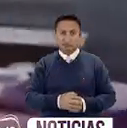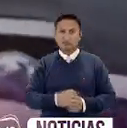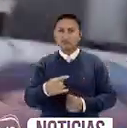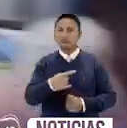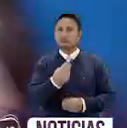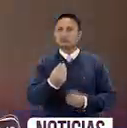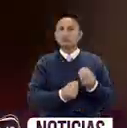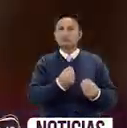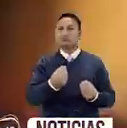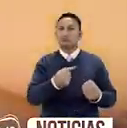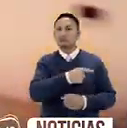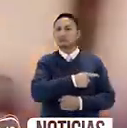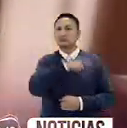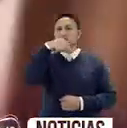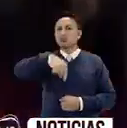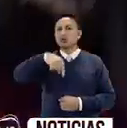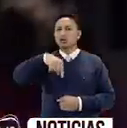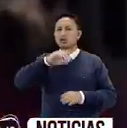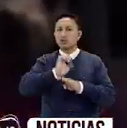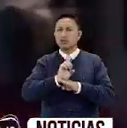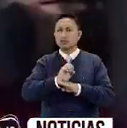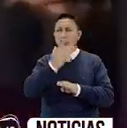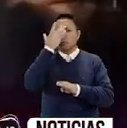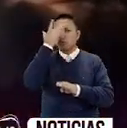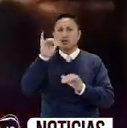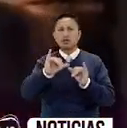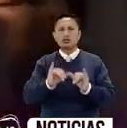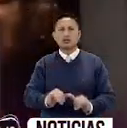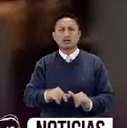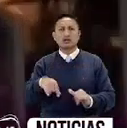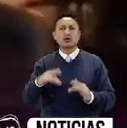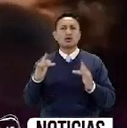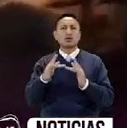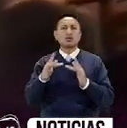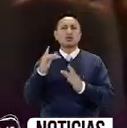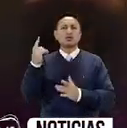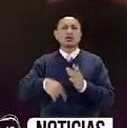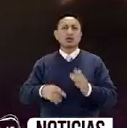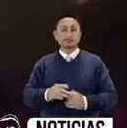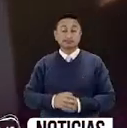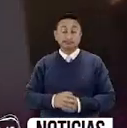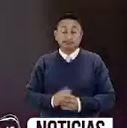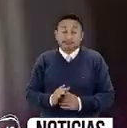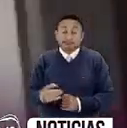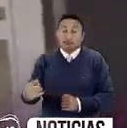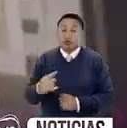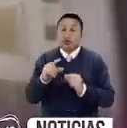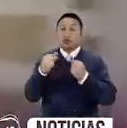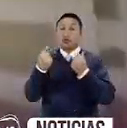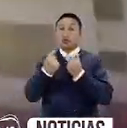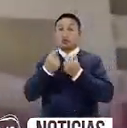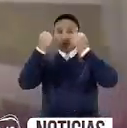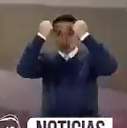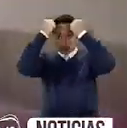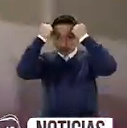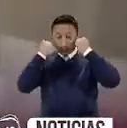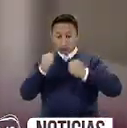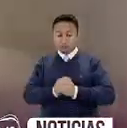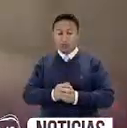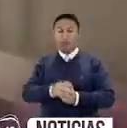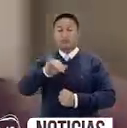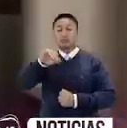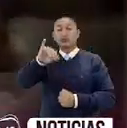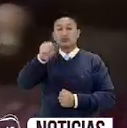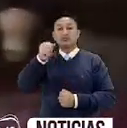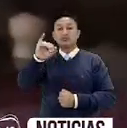los motivos para permanecer aquí y quiénes eran sus contactos. Se presume que pertenecerían al grupo terrorista islámico ISIS, lo que